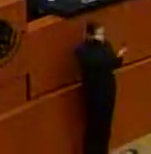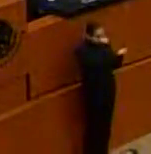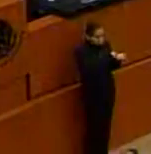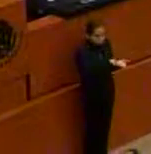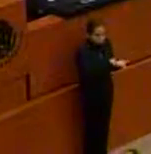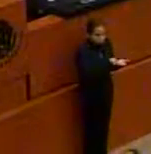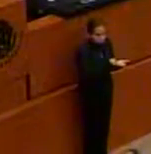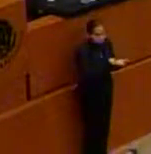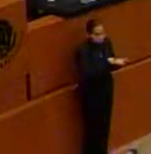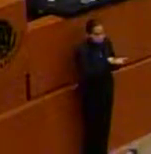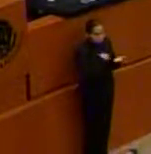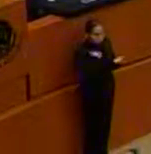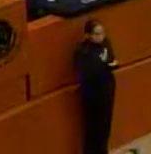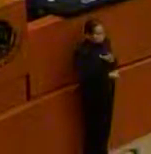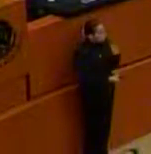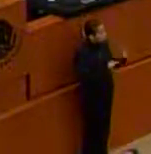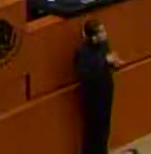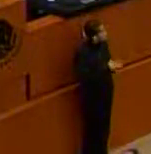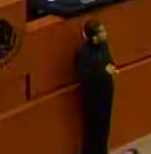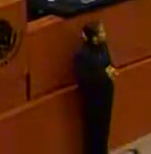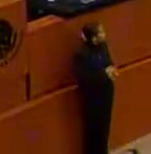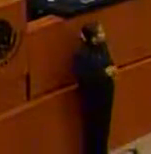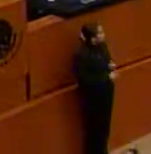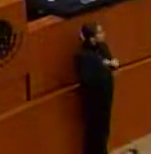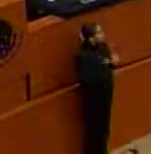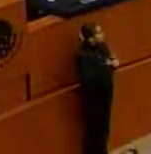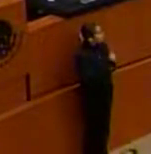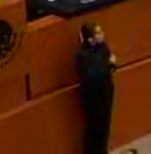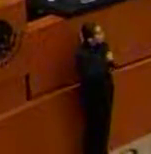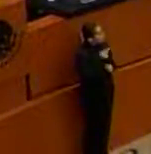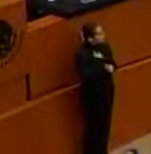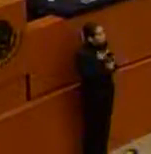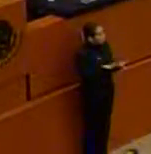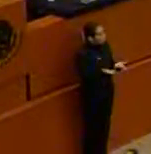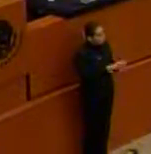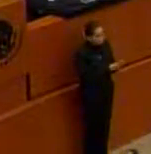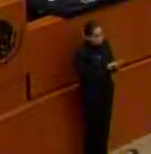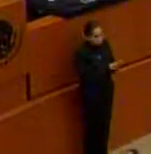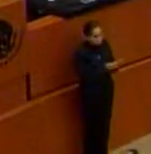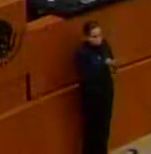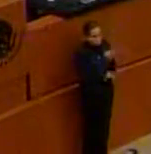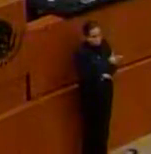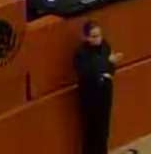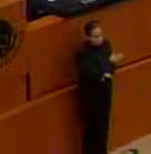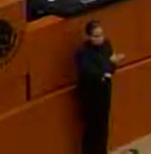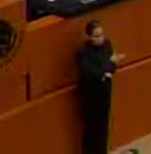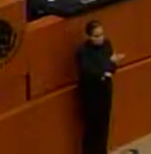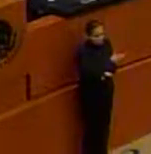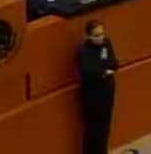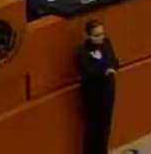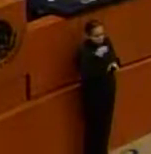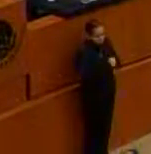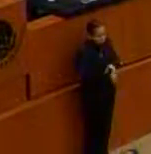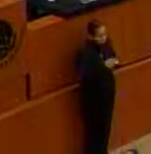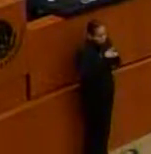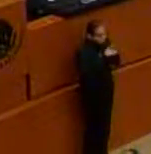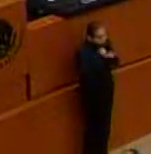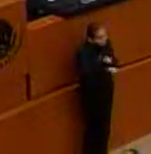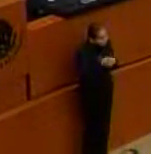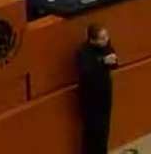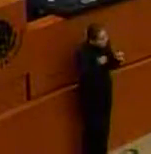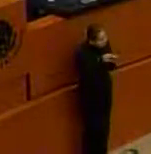creo que atendiendo a problemáticas similares como las que antes hacía